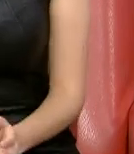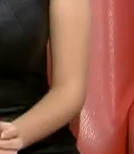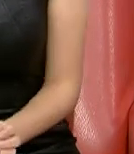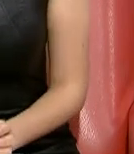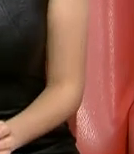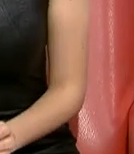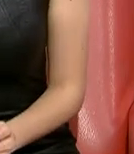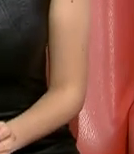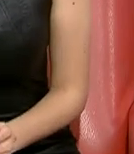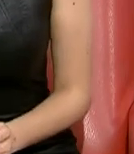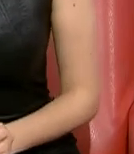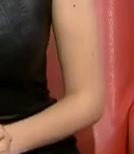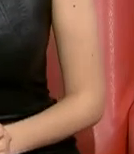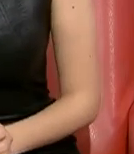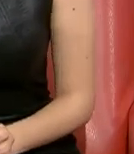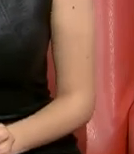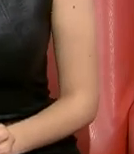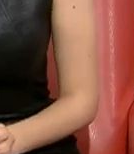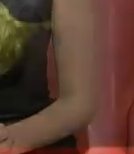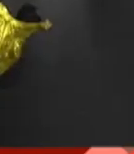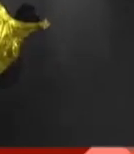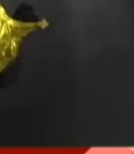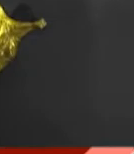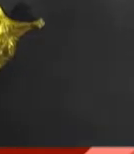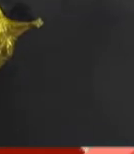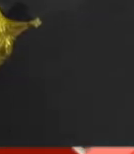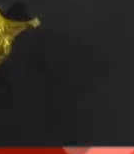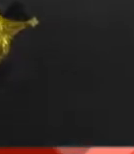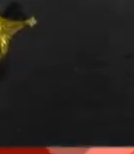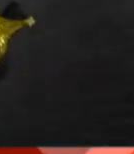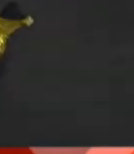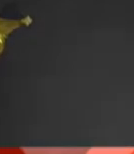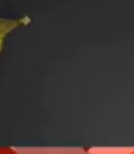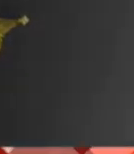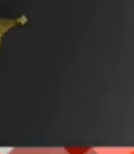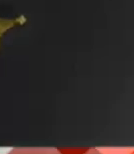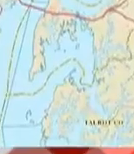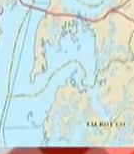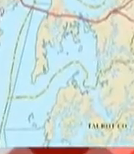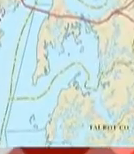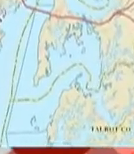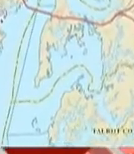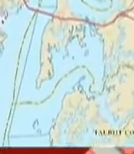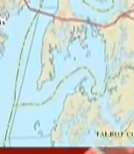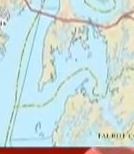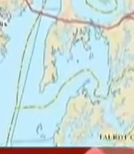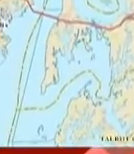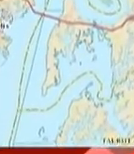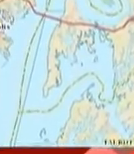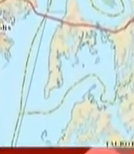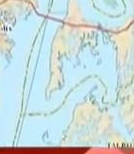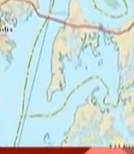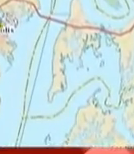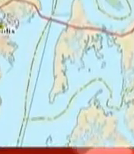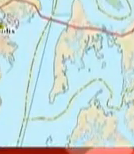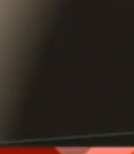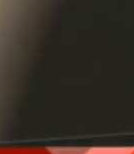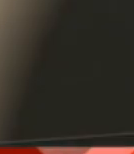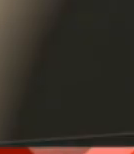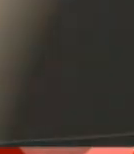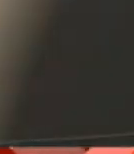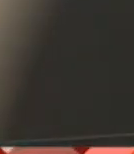el espacio porque la NASA está preparando un nuevo instrumento para buscar los organismos precursores de vida en nuestro sistema